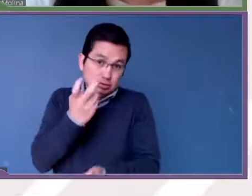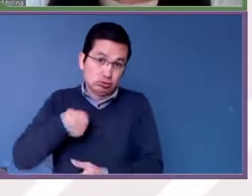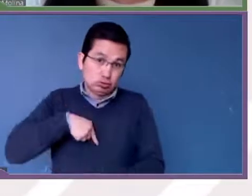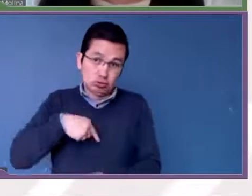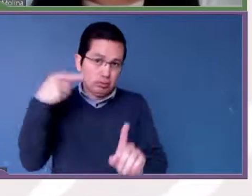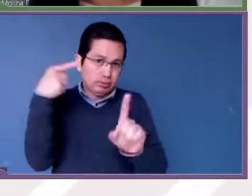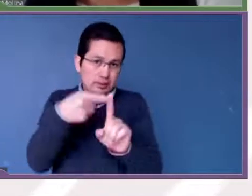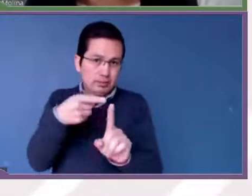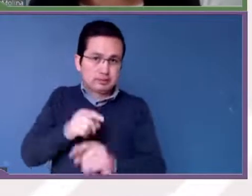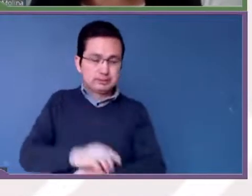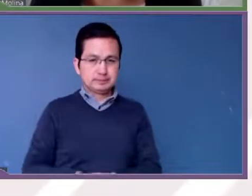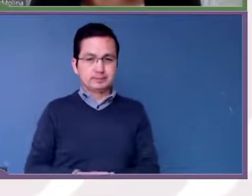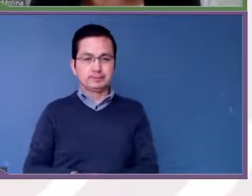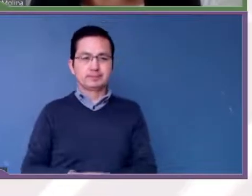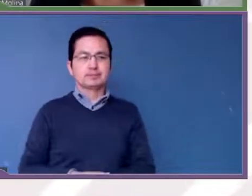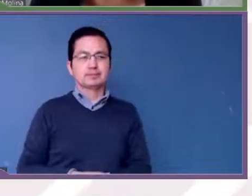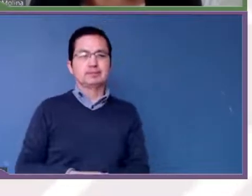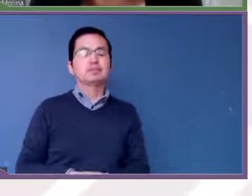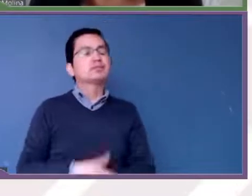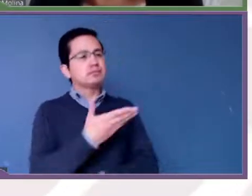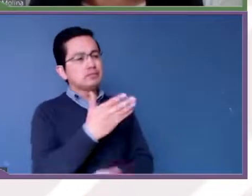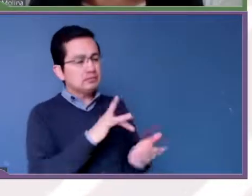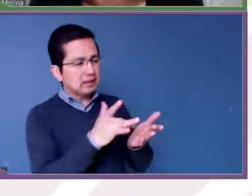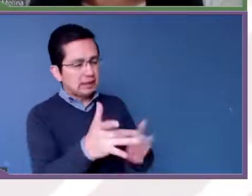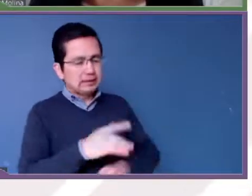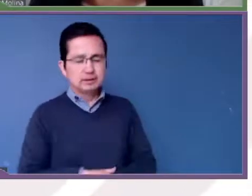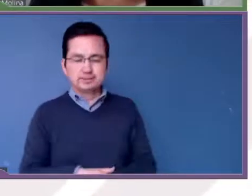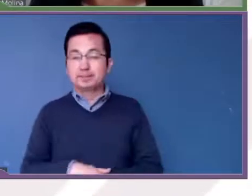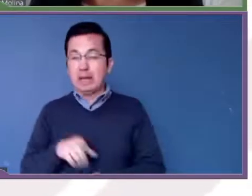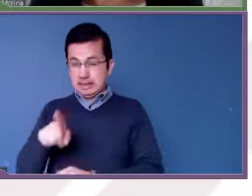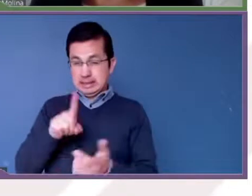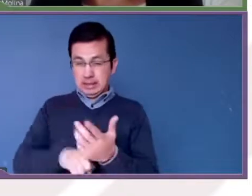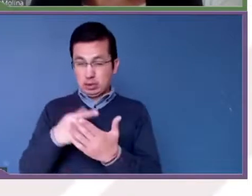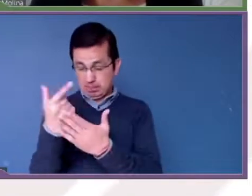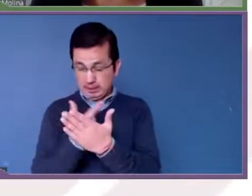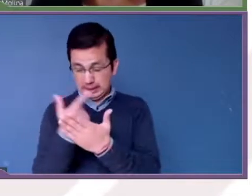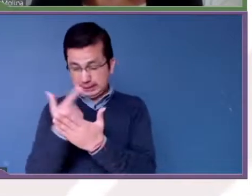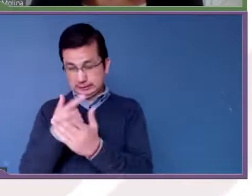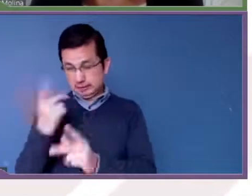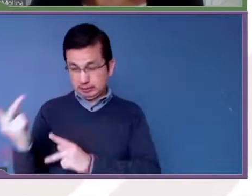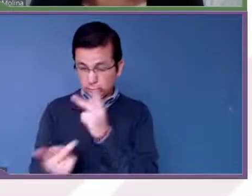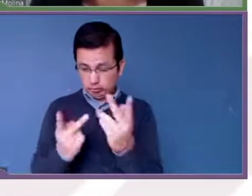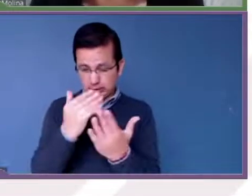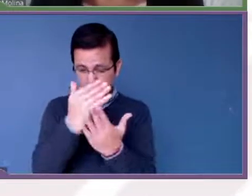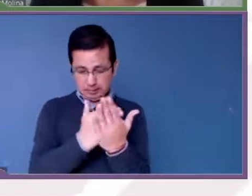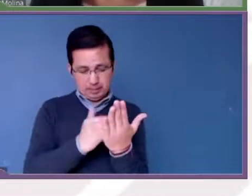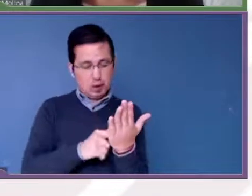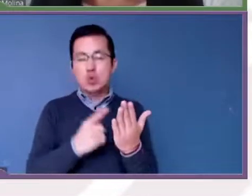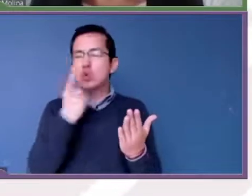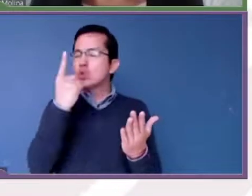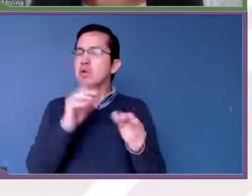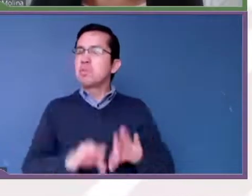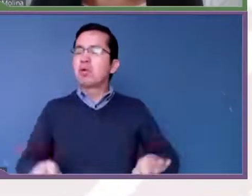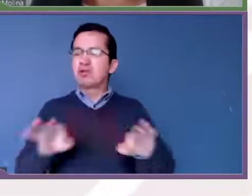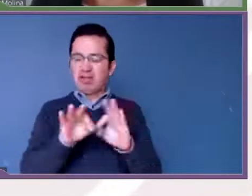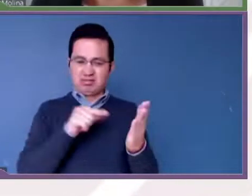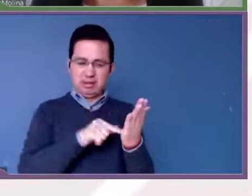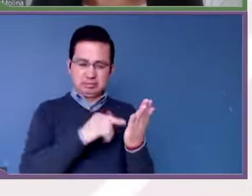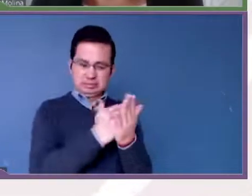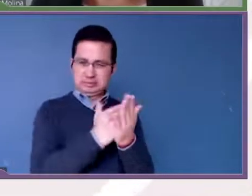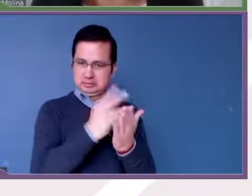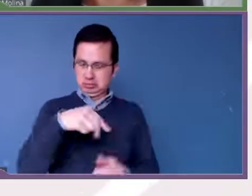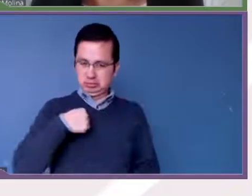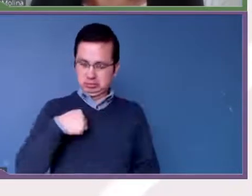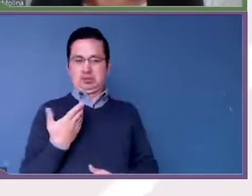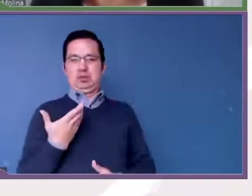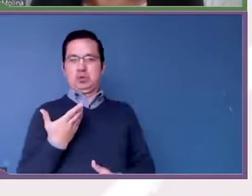gracias, Jessica. Sí, y hay un dato ahí que a mí me llama mucho la atención en cuanto a esta pregunta, ¿no? O sea, los datos que estaba yo dando al